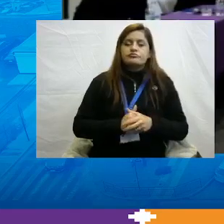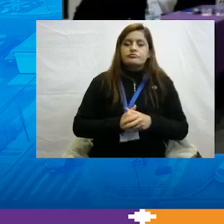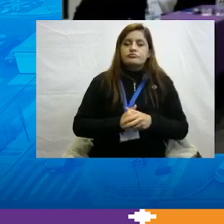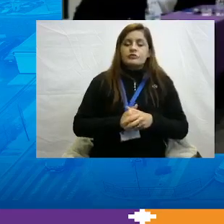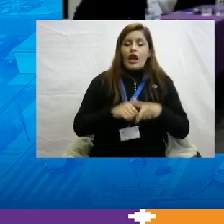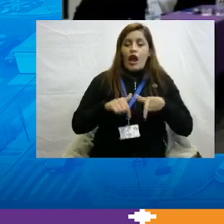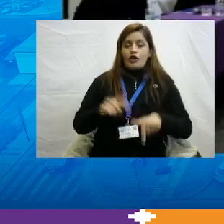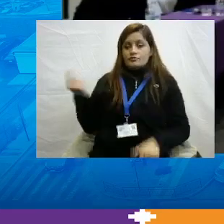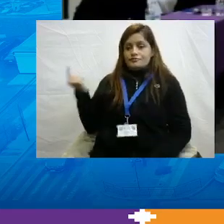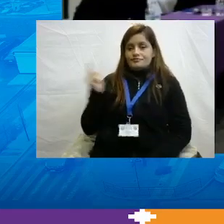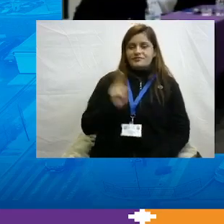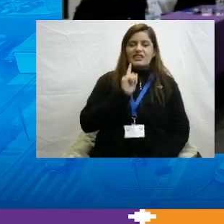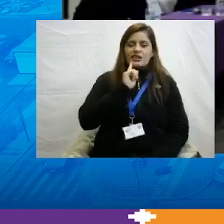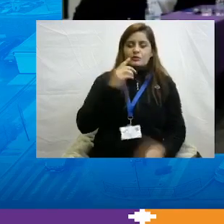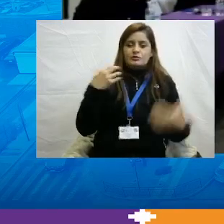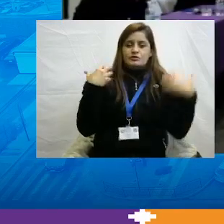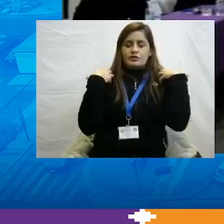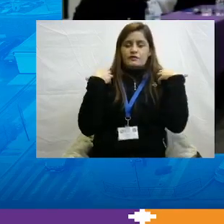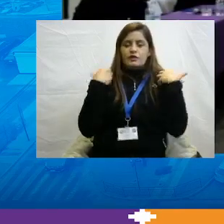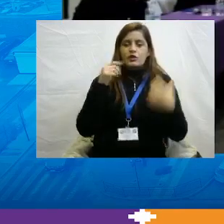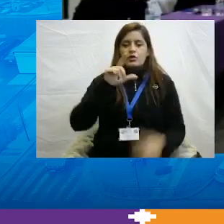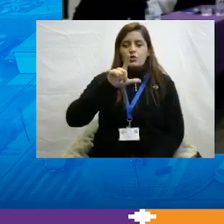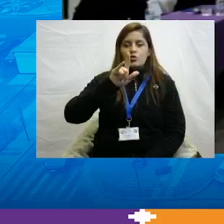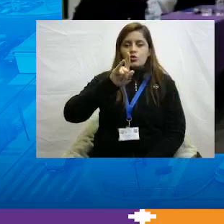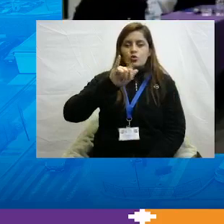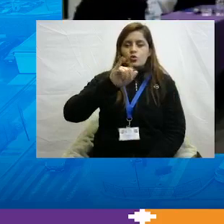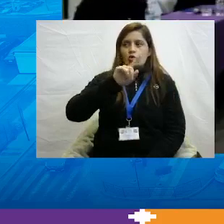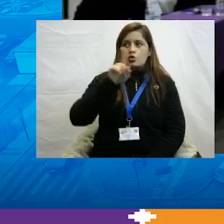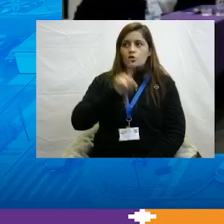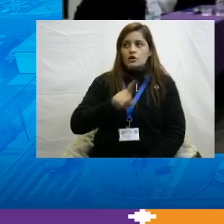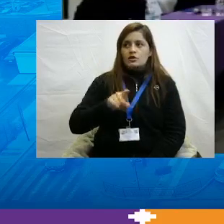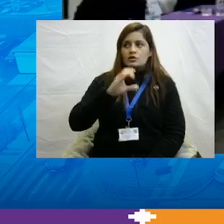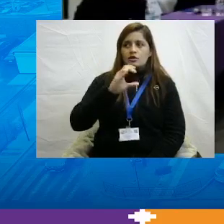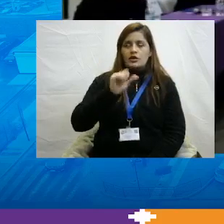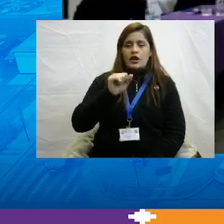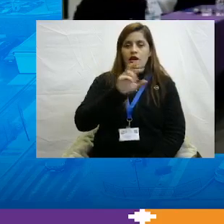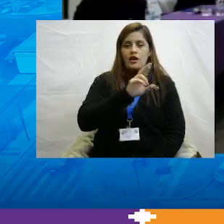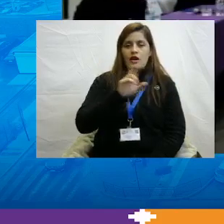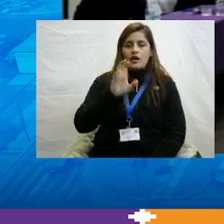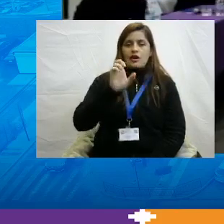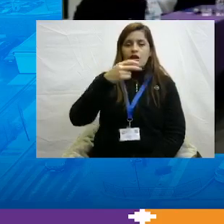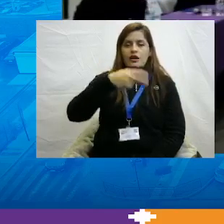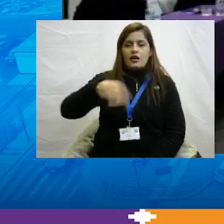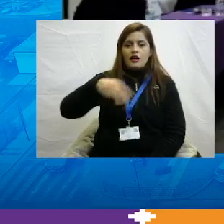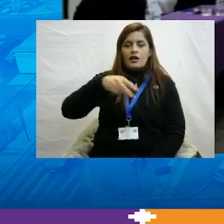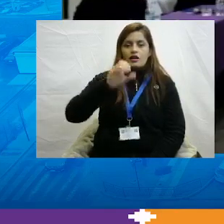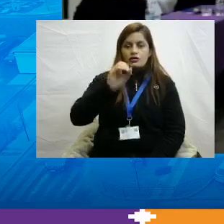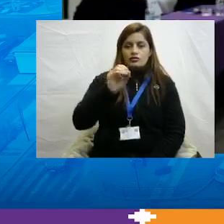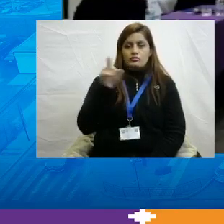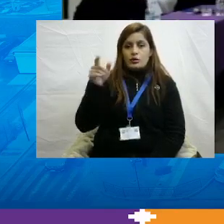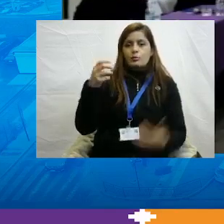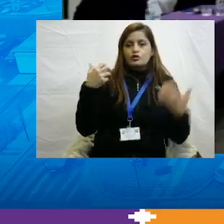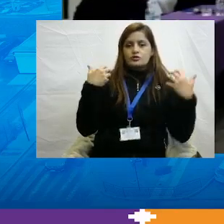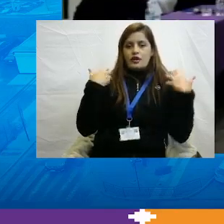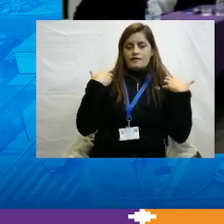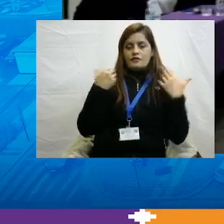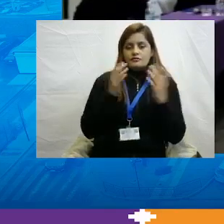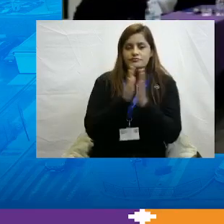parte viene a presentar el funcionario Luis Carreño respecto al ordinario.